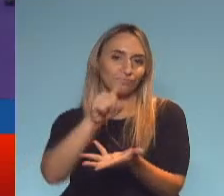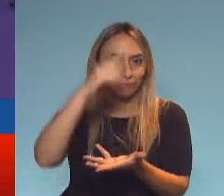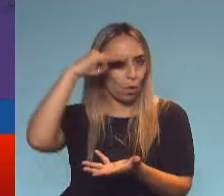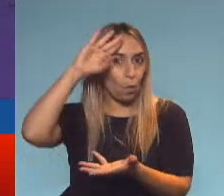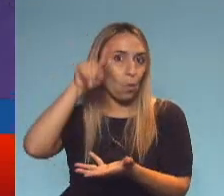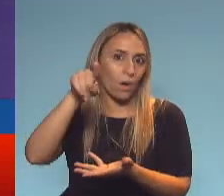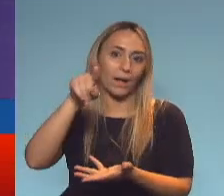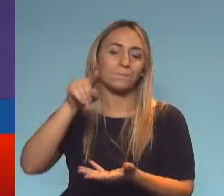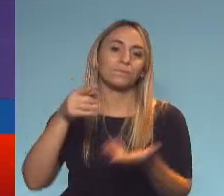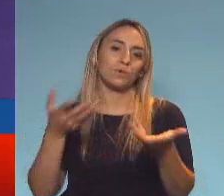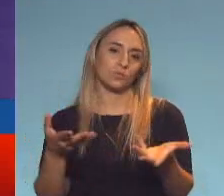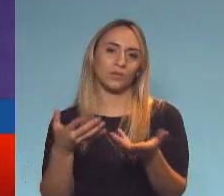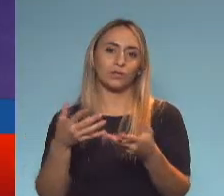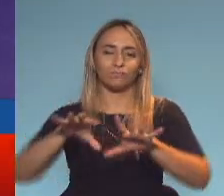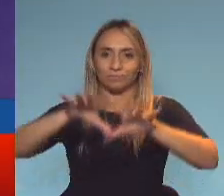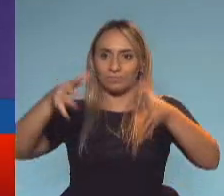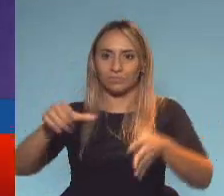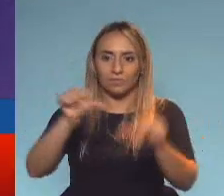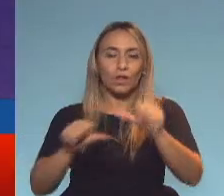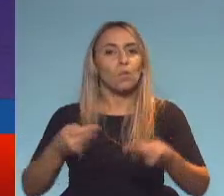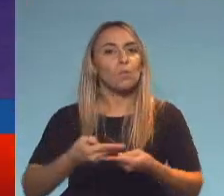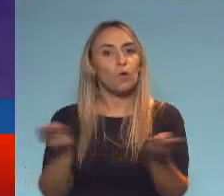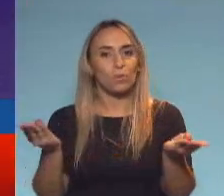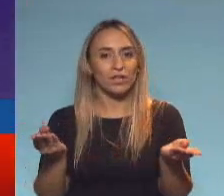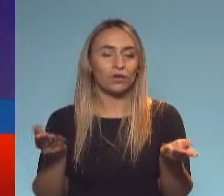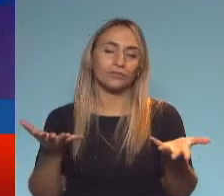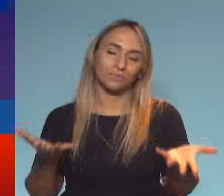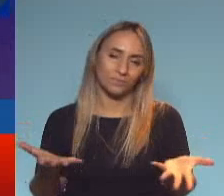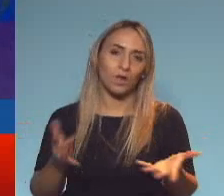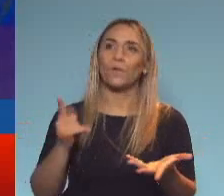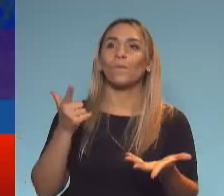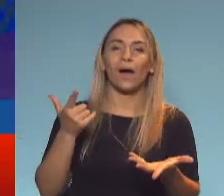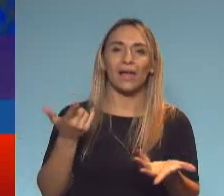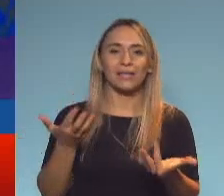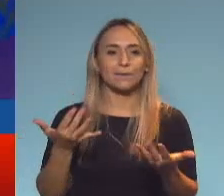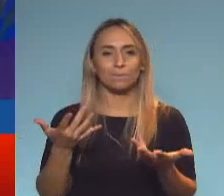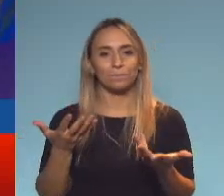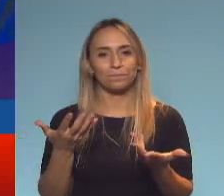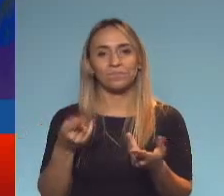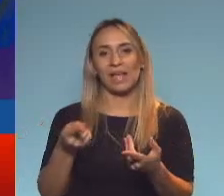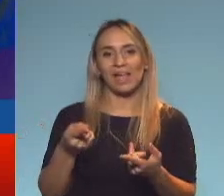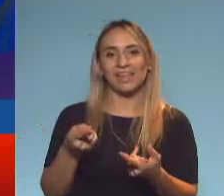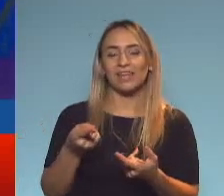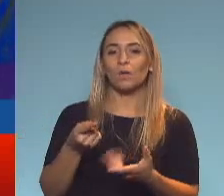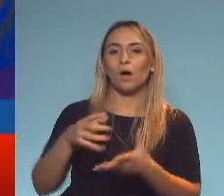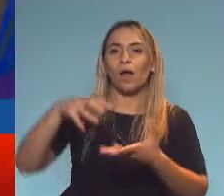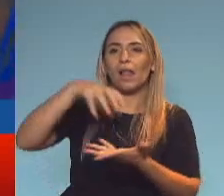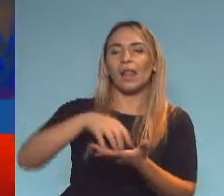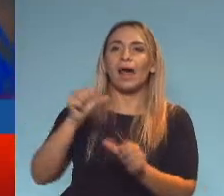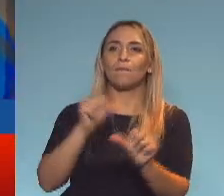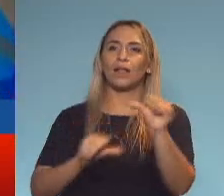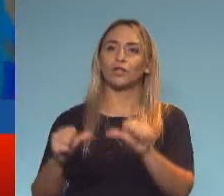obviamente, de institutos públicos, donde obviamente no aparece el factor laboratorio